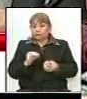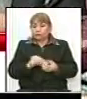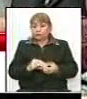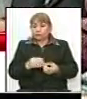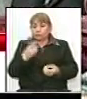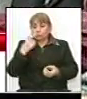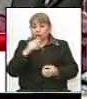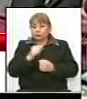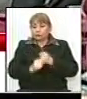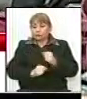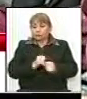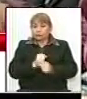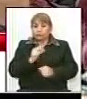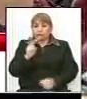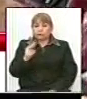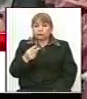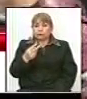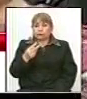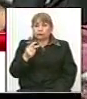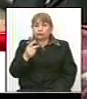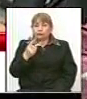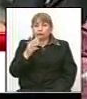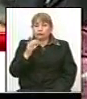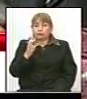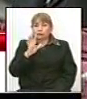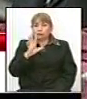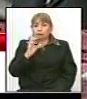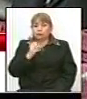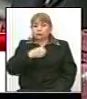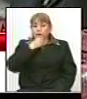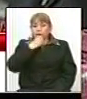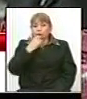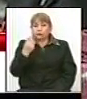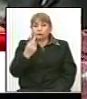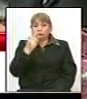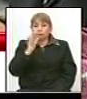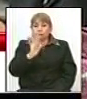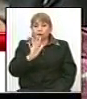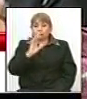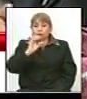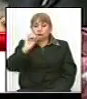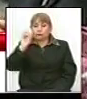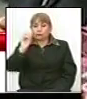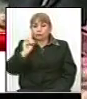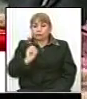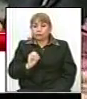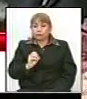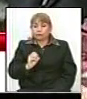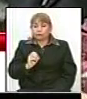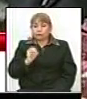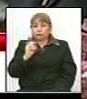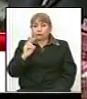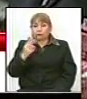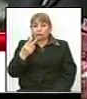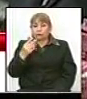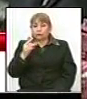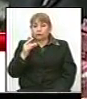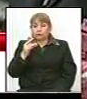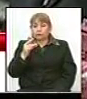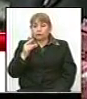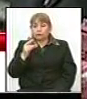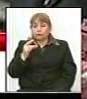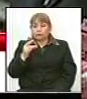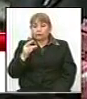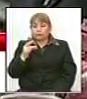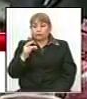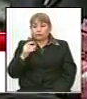Para el año 1950... se dice que los adultos mayores solo eran el 5% de la población. Para el 2018, porque estos son datos del